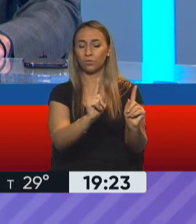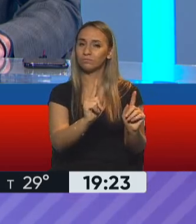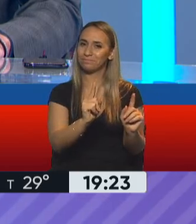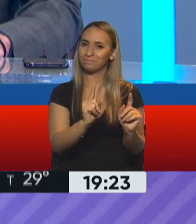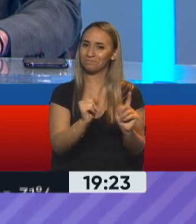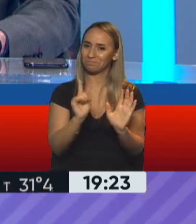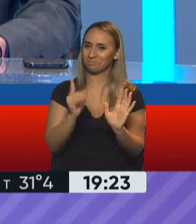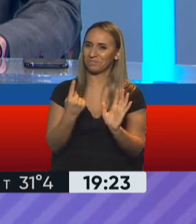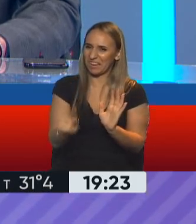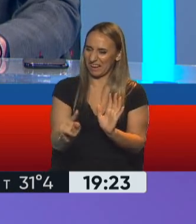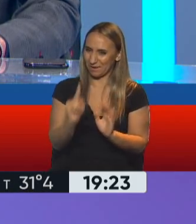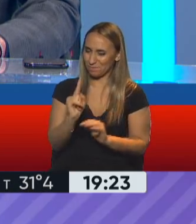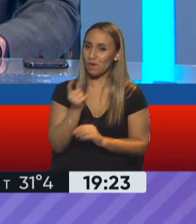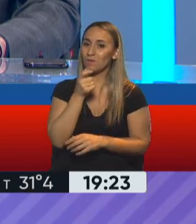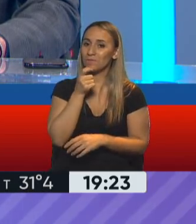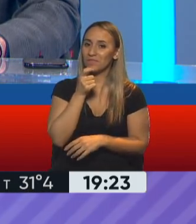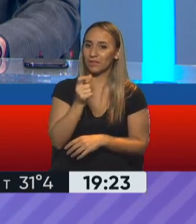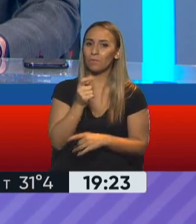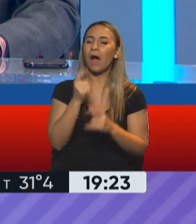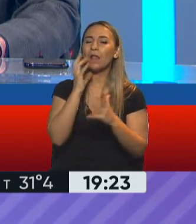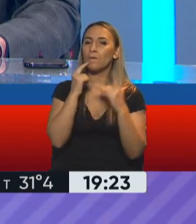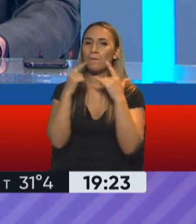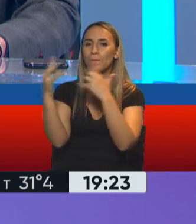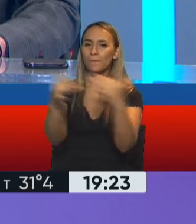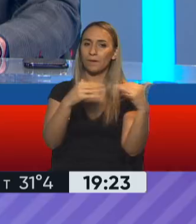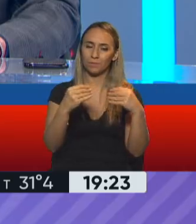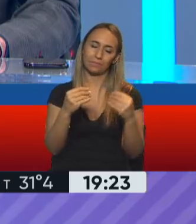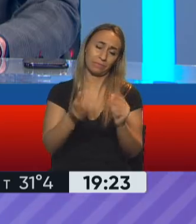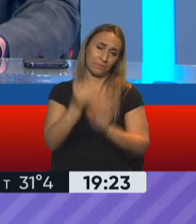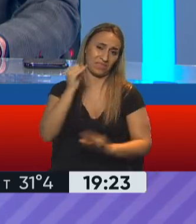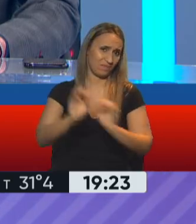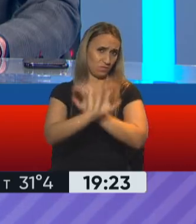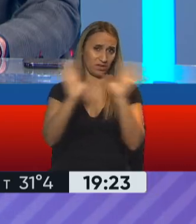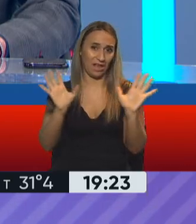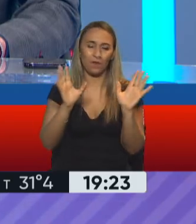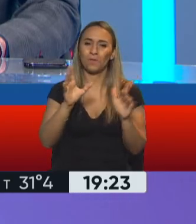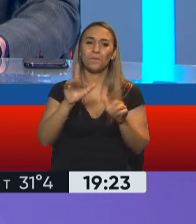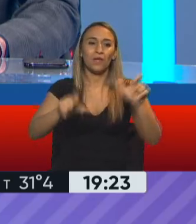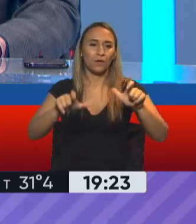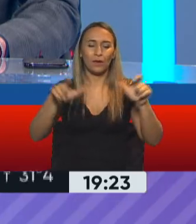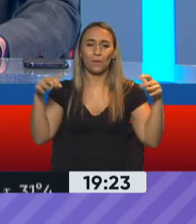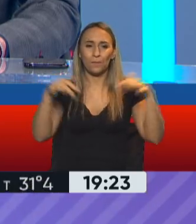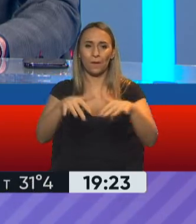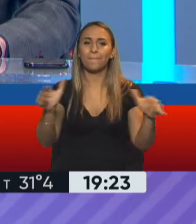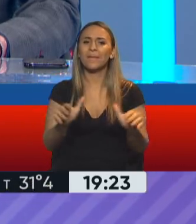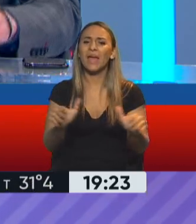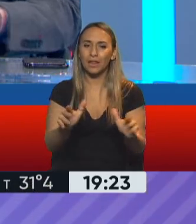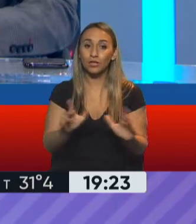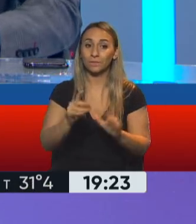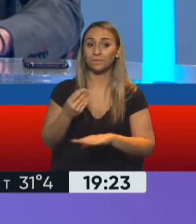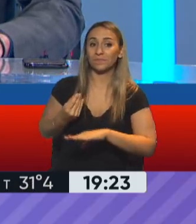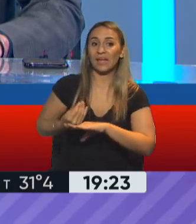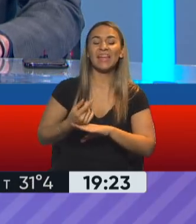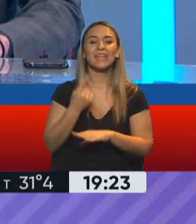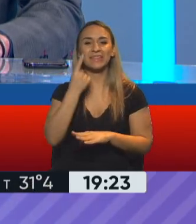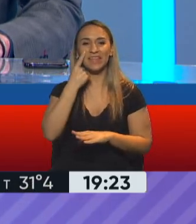curioso el dato que circuló, porque había claramente muchas menos personas. Estaba el intendente. En un ratito